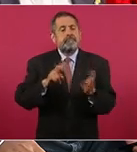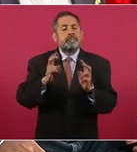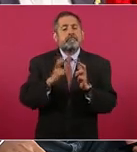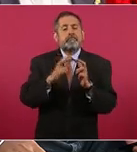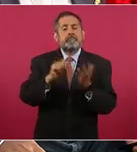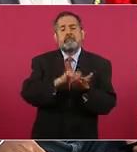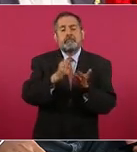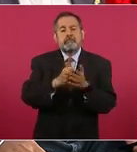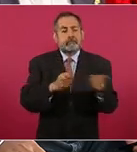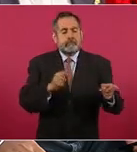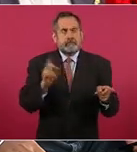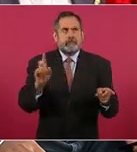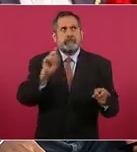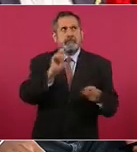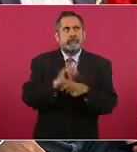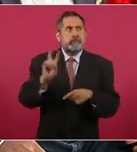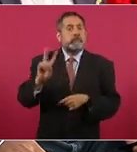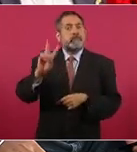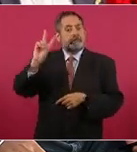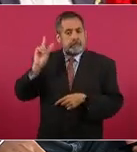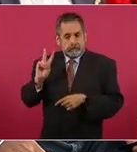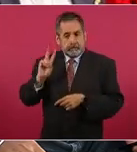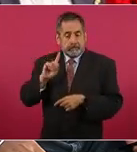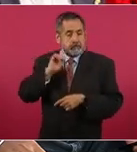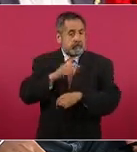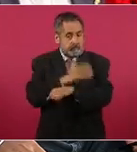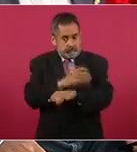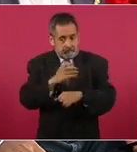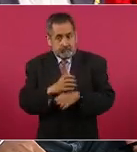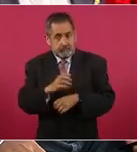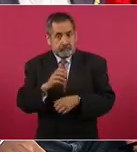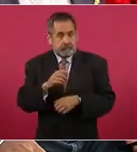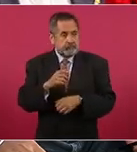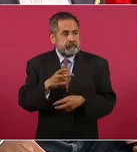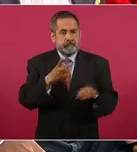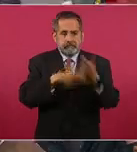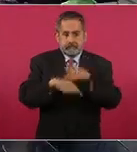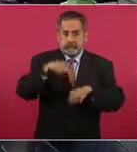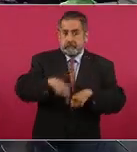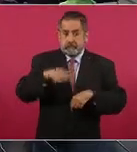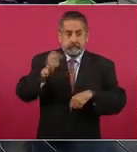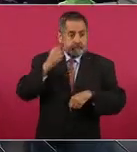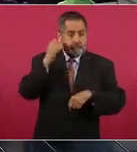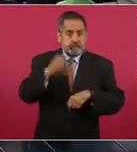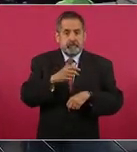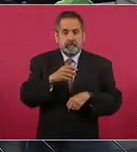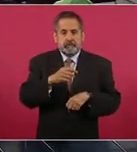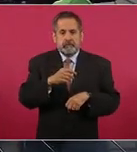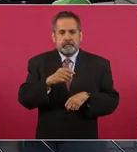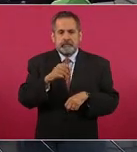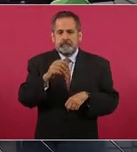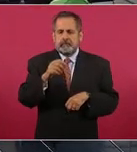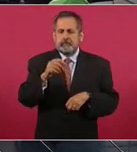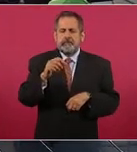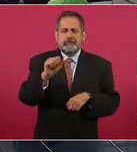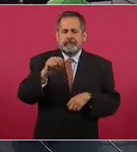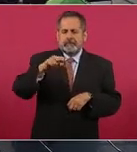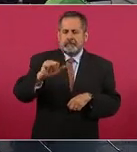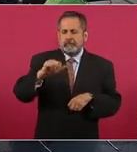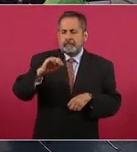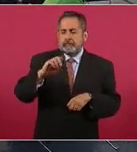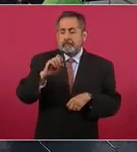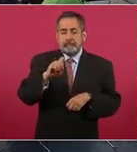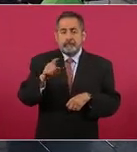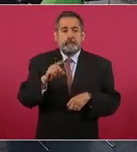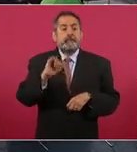Tamaulipas. El viernes pasado también una compañera que asiste a las conferencias, es Ana Mendoza, en Jalisco,